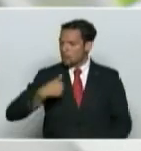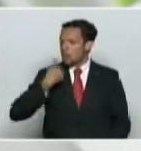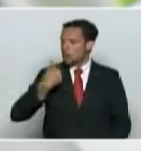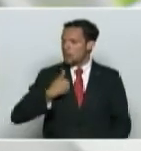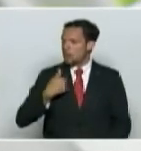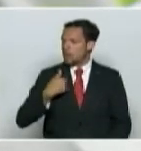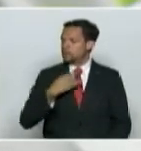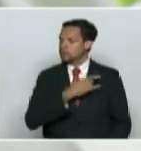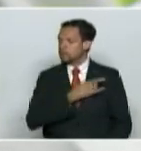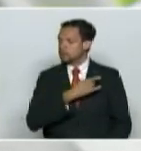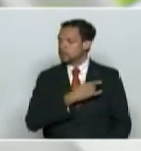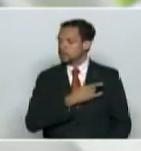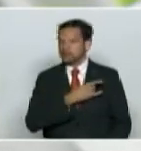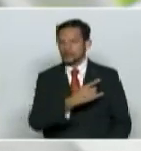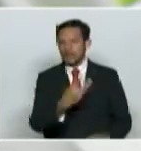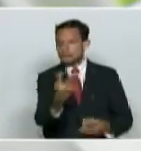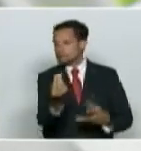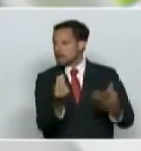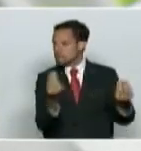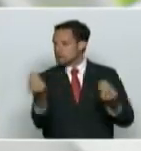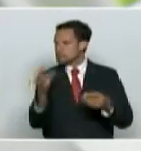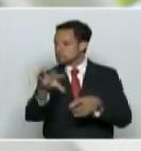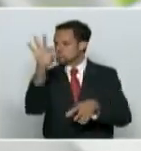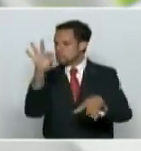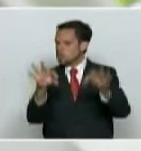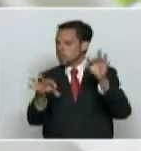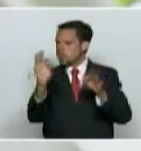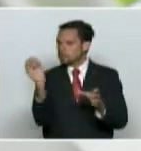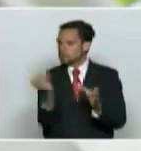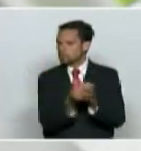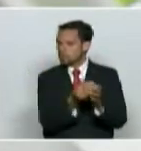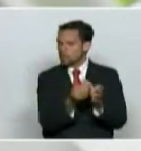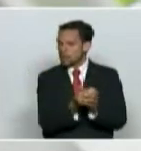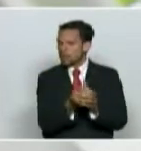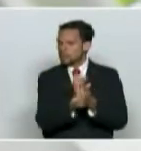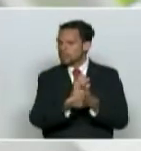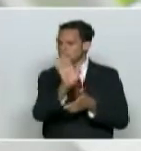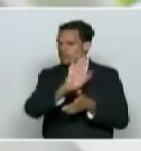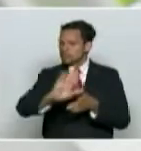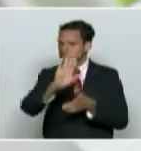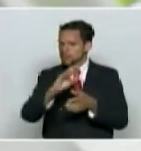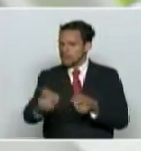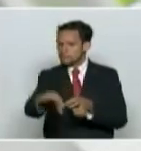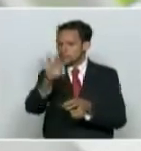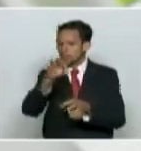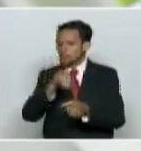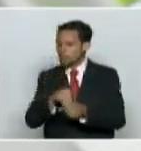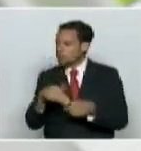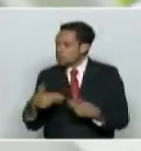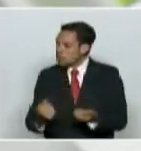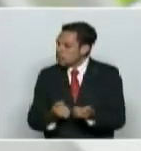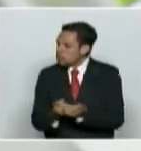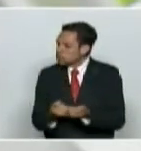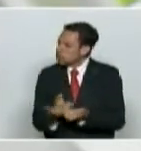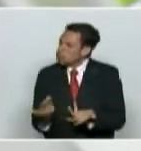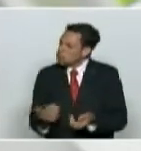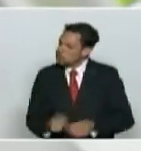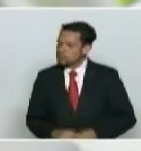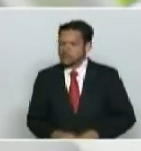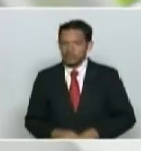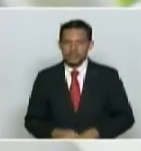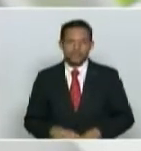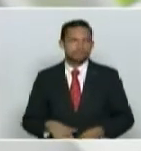talentos de la ciudad de Manizales y de los departamentos de Caldas, Quindío y Risaralda, que hace parte del canal regional Telecafé? Bueno, pues primero me parece